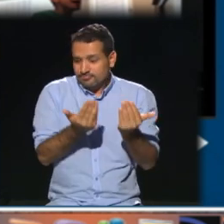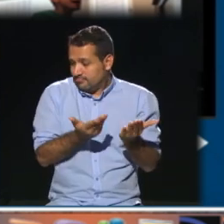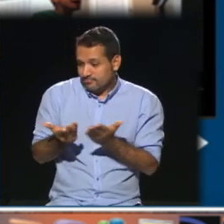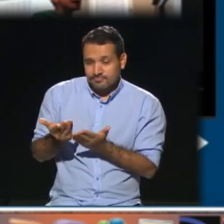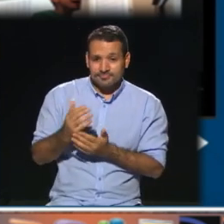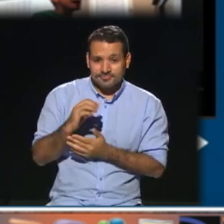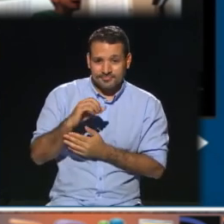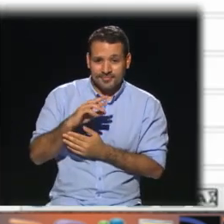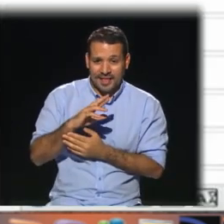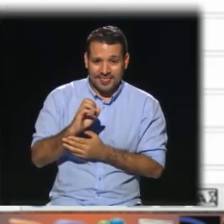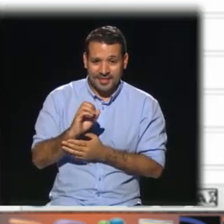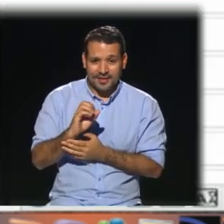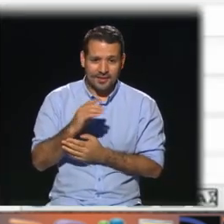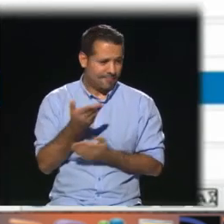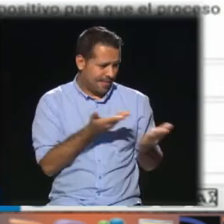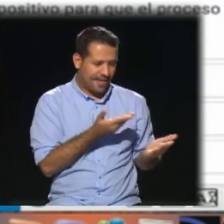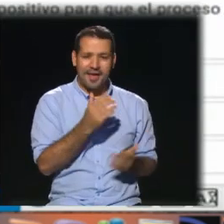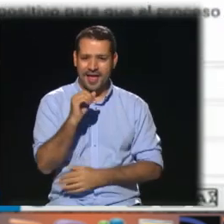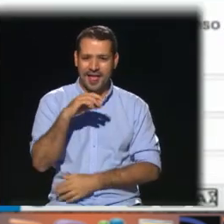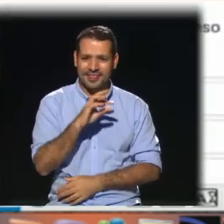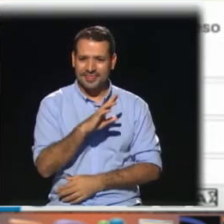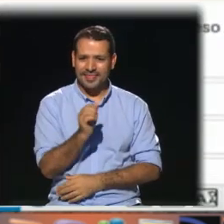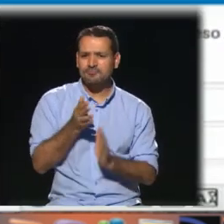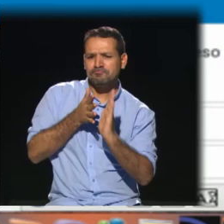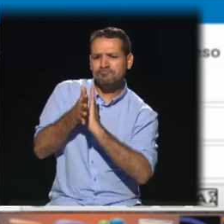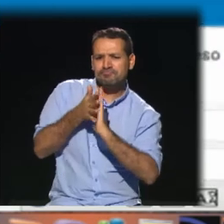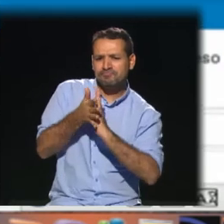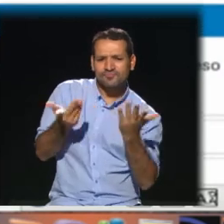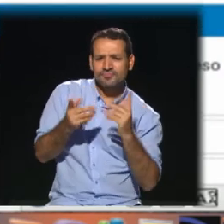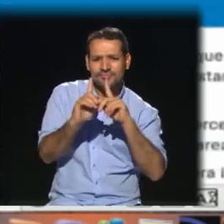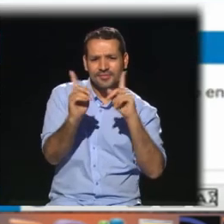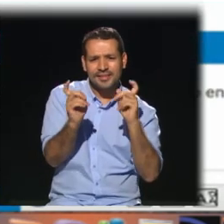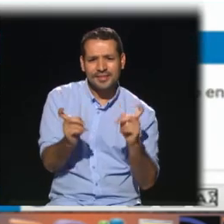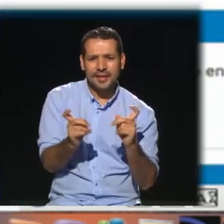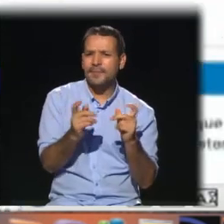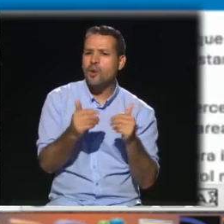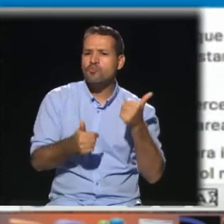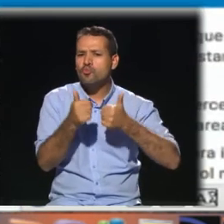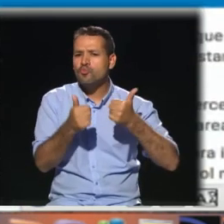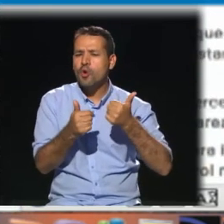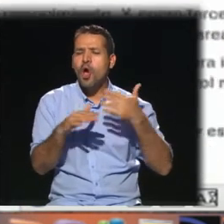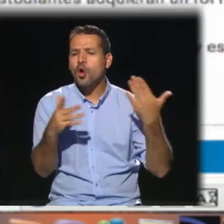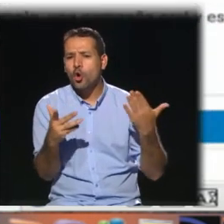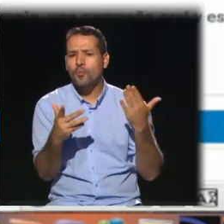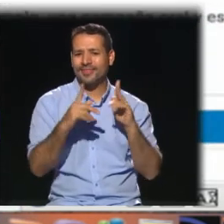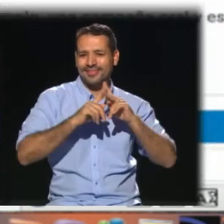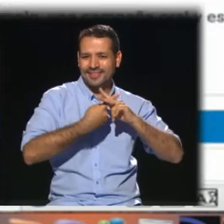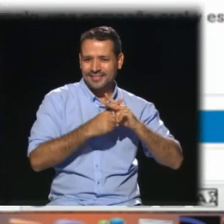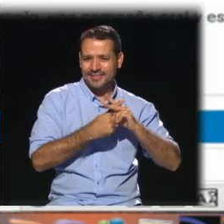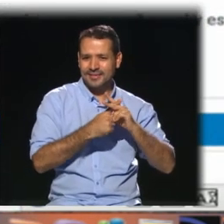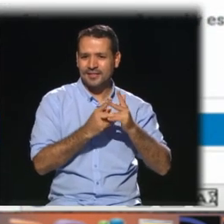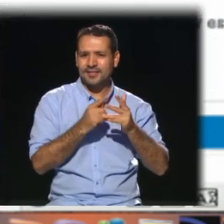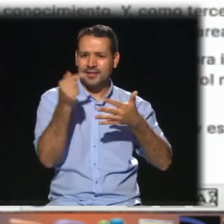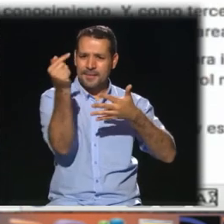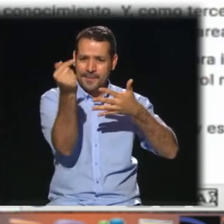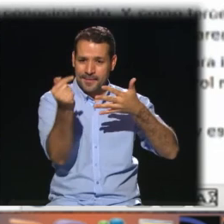Andrea para que Andrea les muestre lo que se está haciendo con el tema de las guías, y luego les mostramos un pedacito de lo que